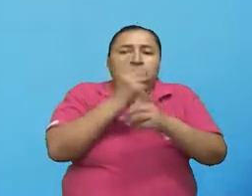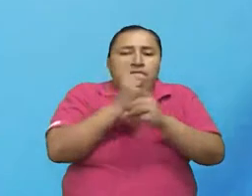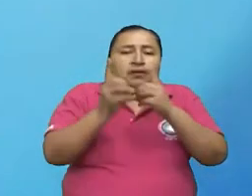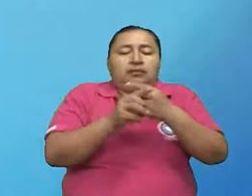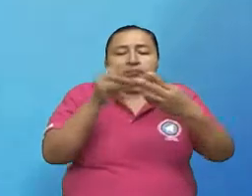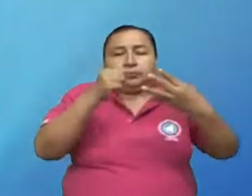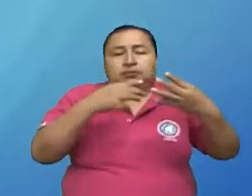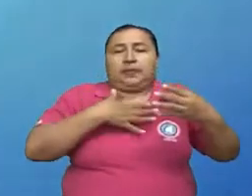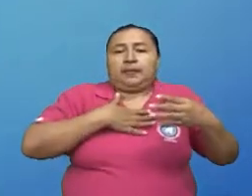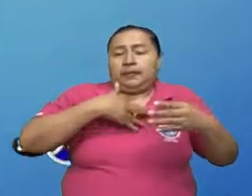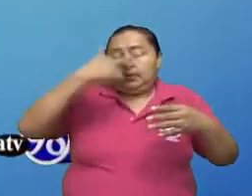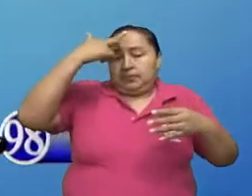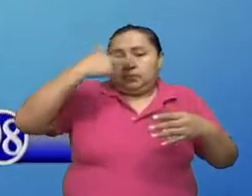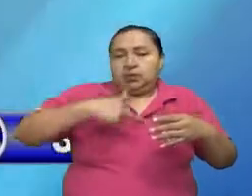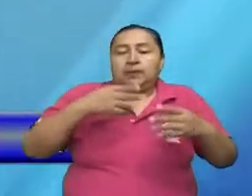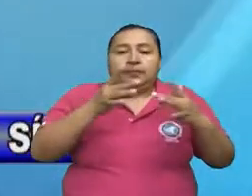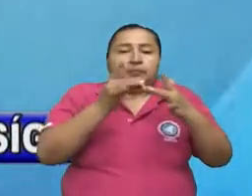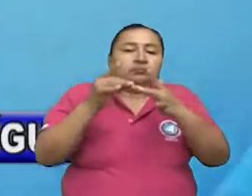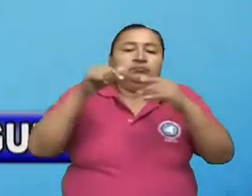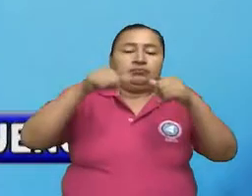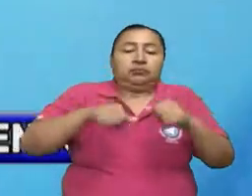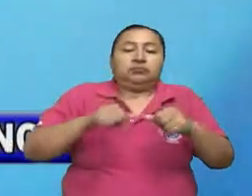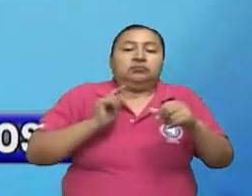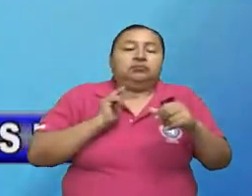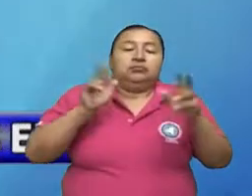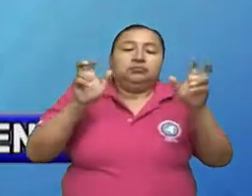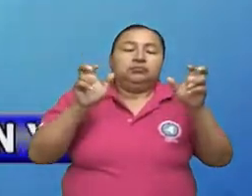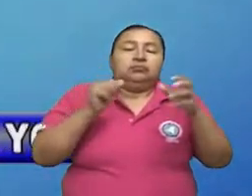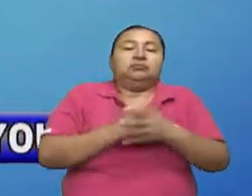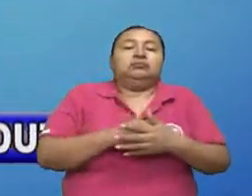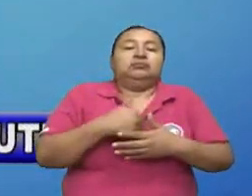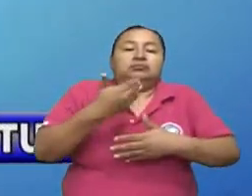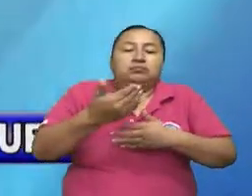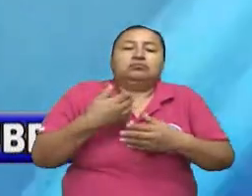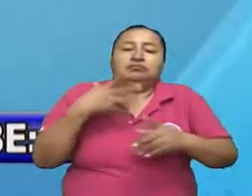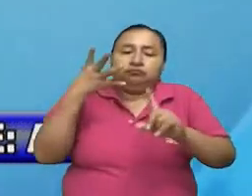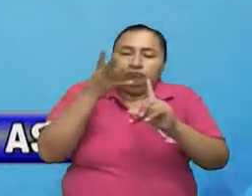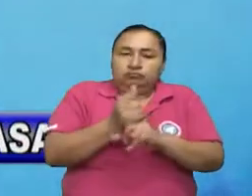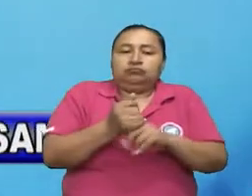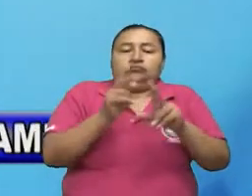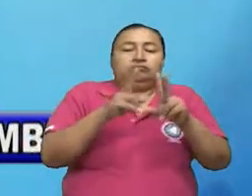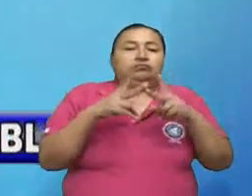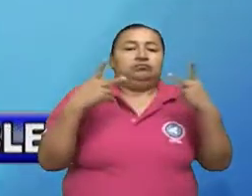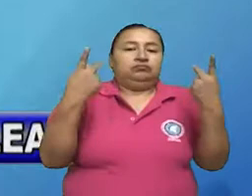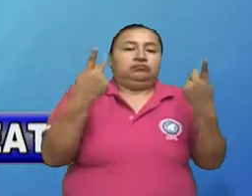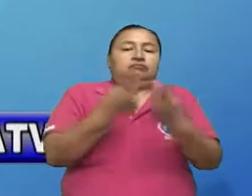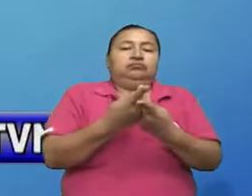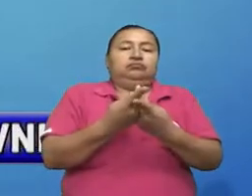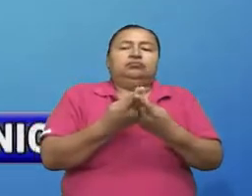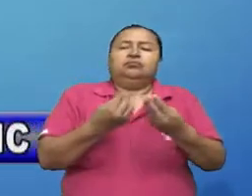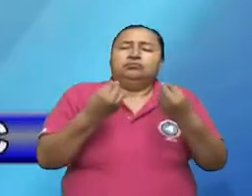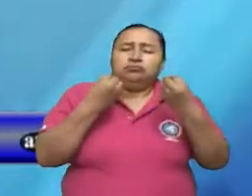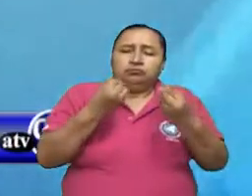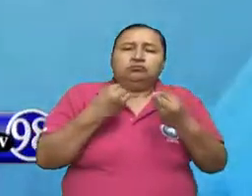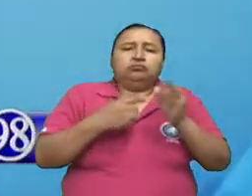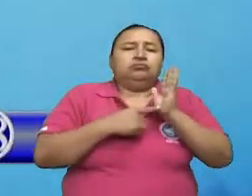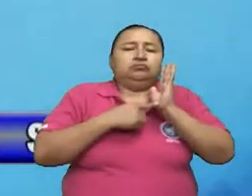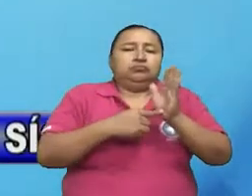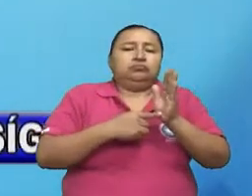nuestras responsabilidades y sobre todo en este caso, cumplirle a un pueblo que dio tanto